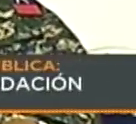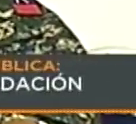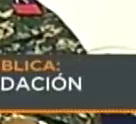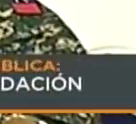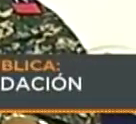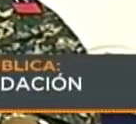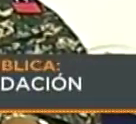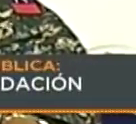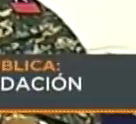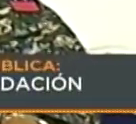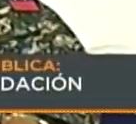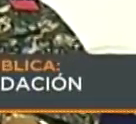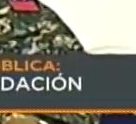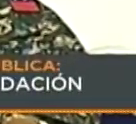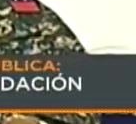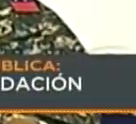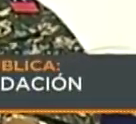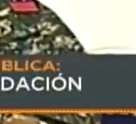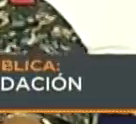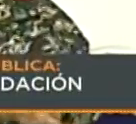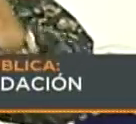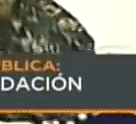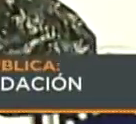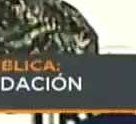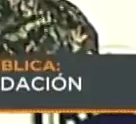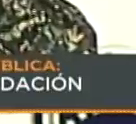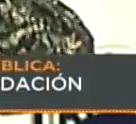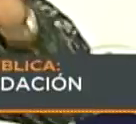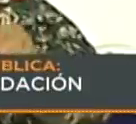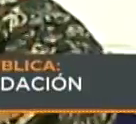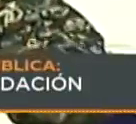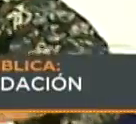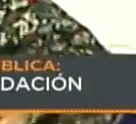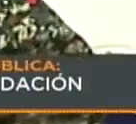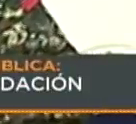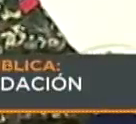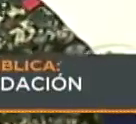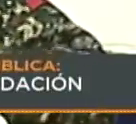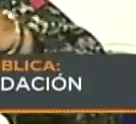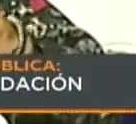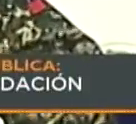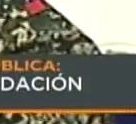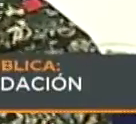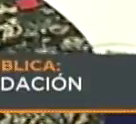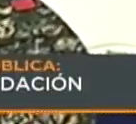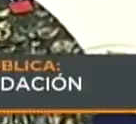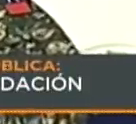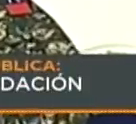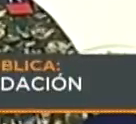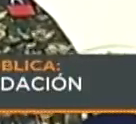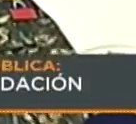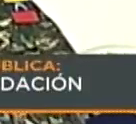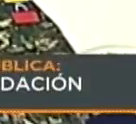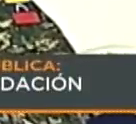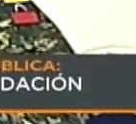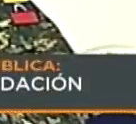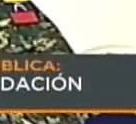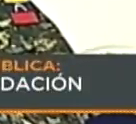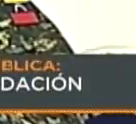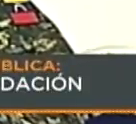máxima felicidad social, que es el objetivo que nos dejara el Libertador desde hace 200 años o